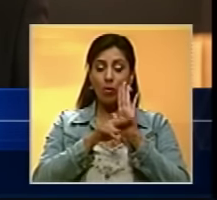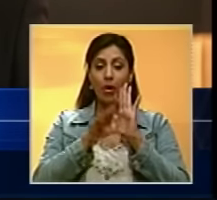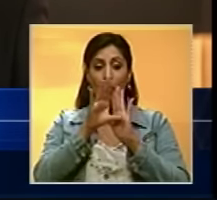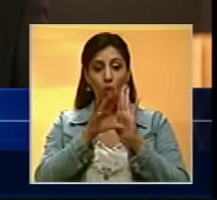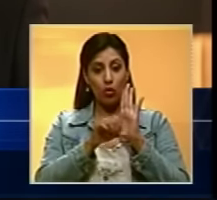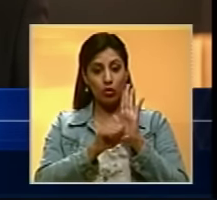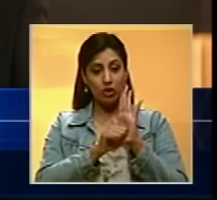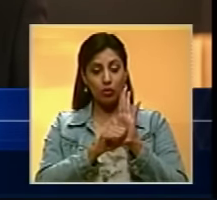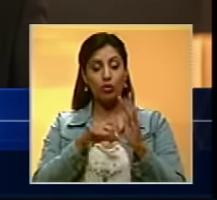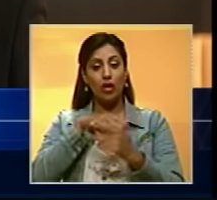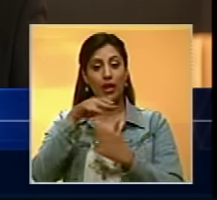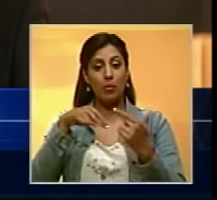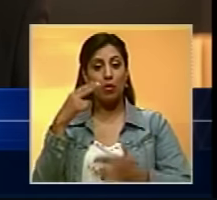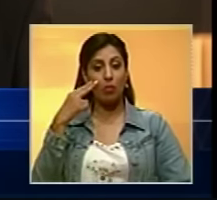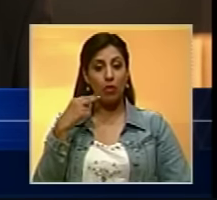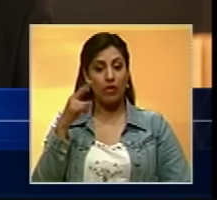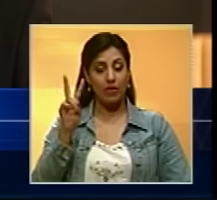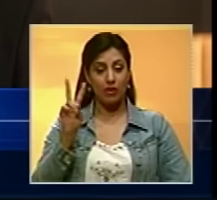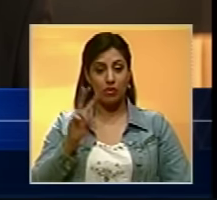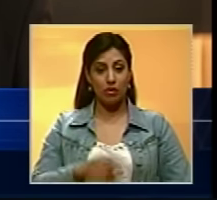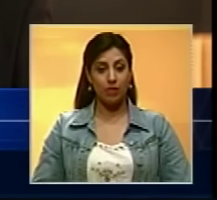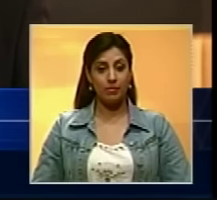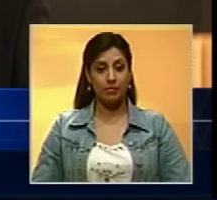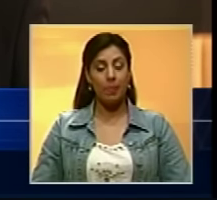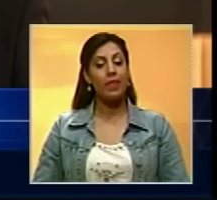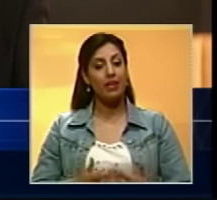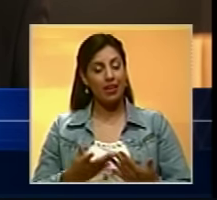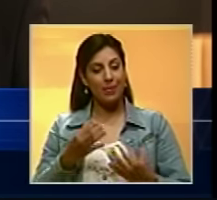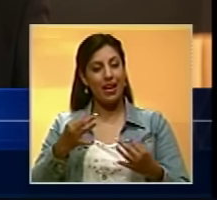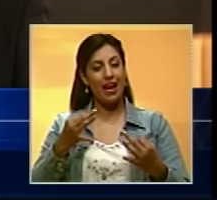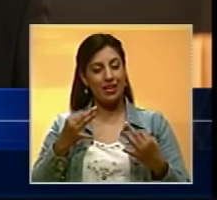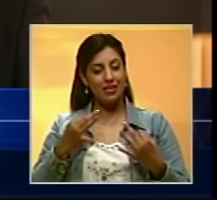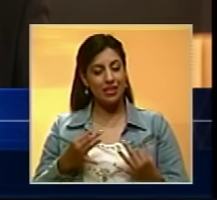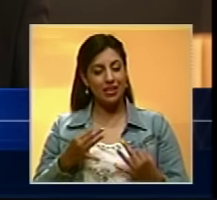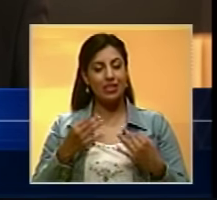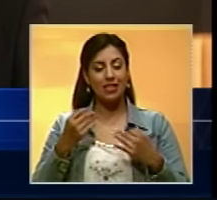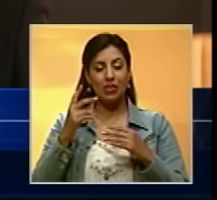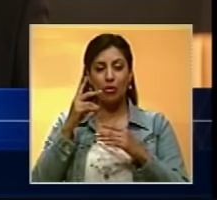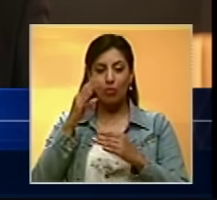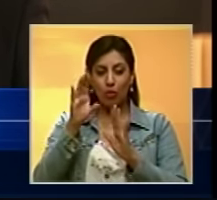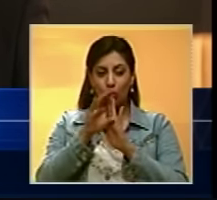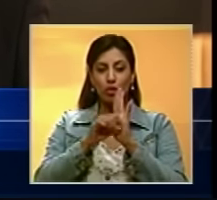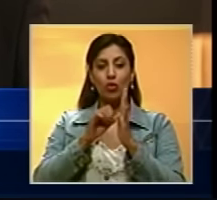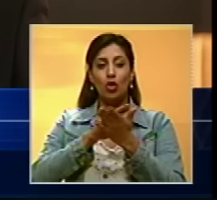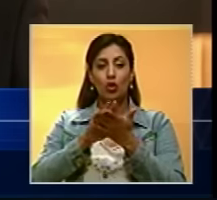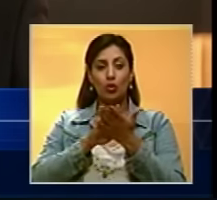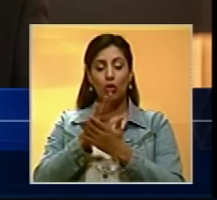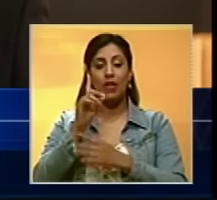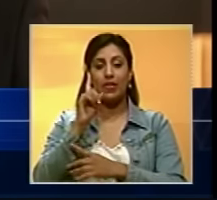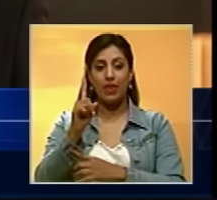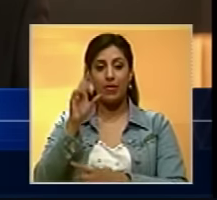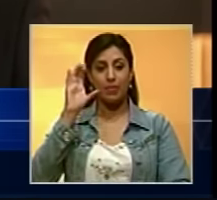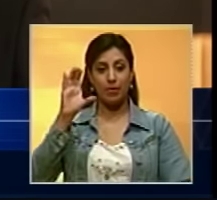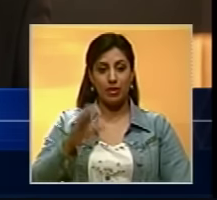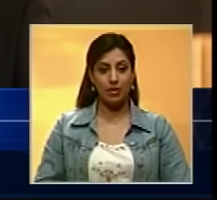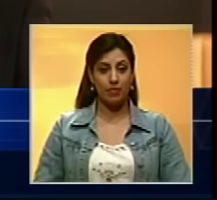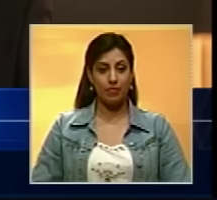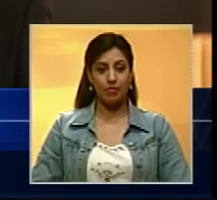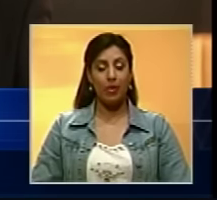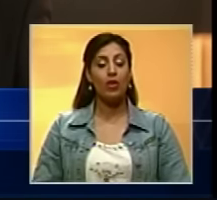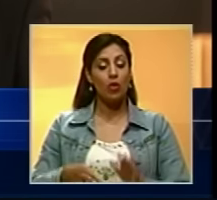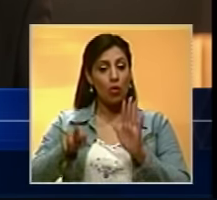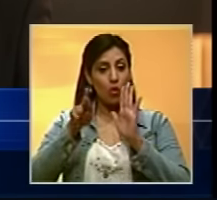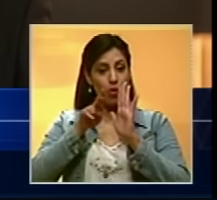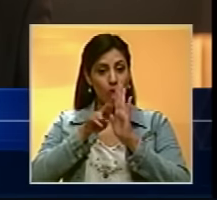Constitución de la República bolivariana de Venezuela y a garantizar la salidas constitucionales que demanda el país